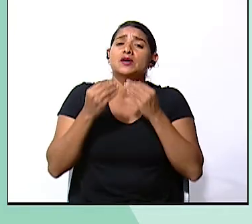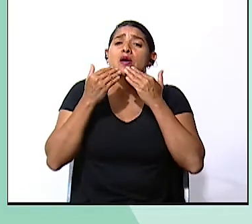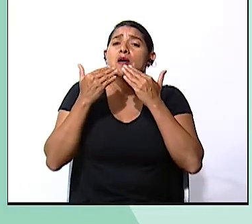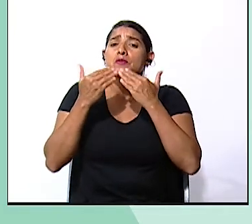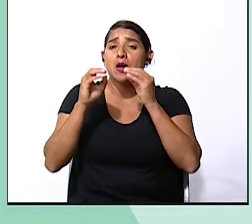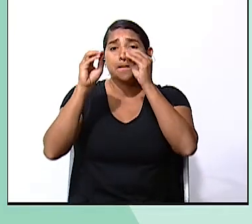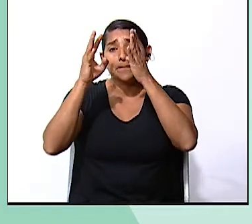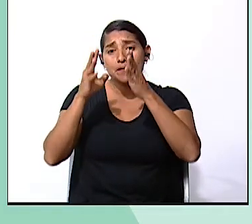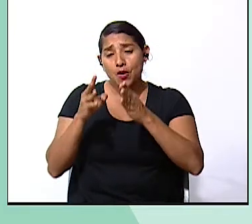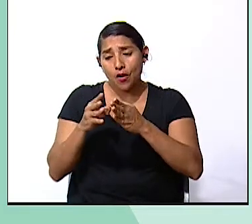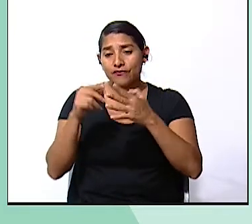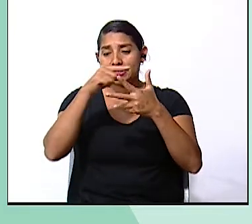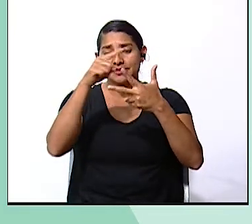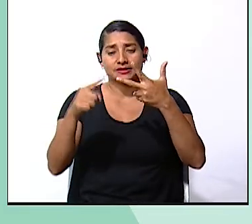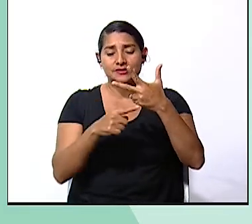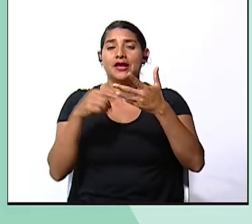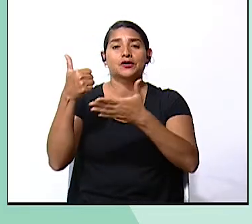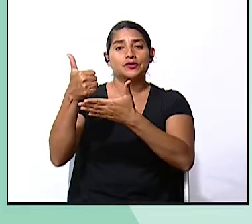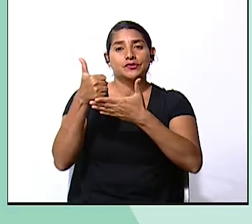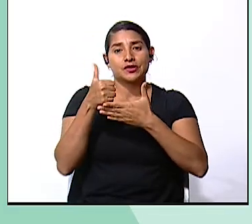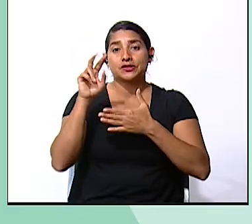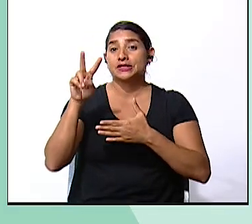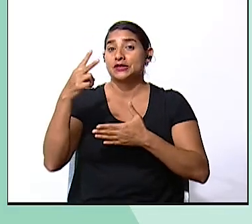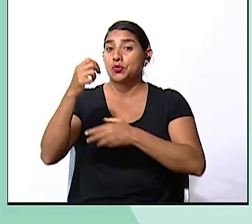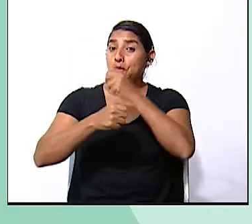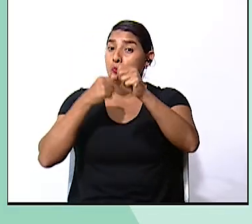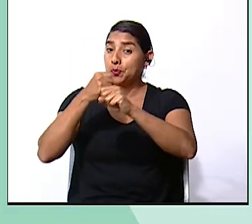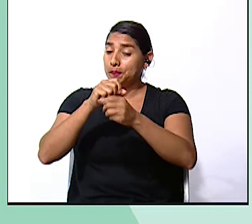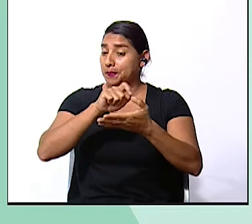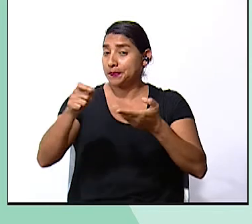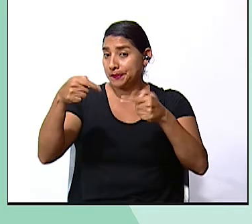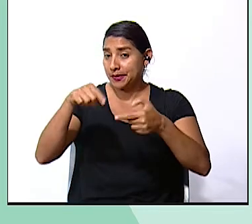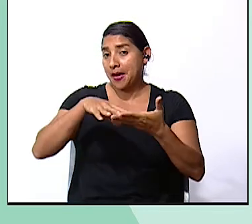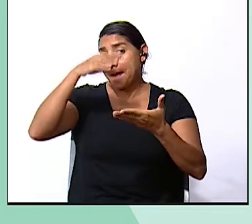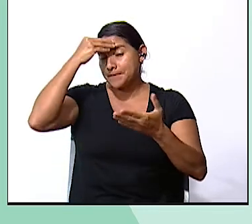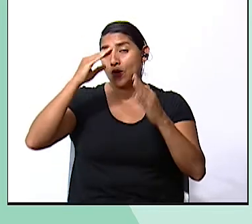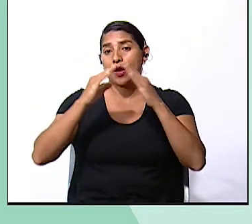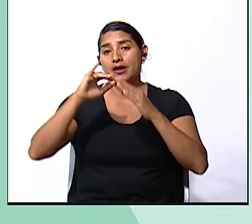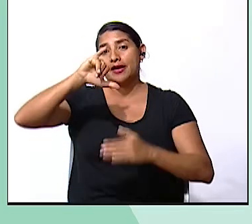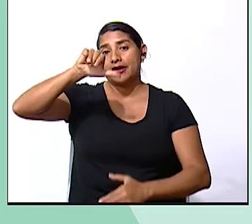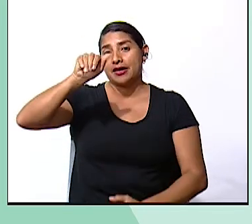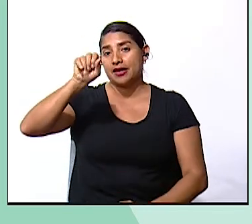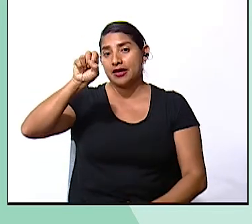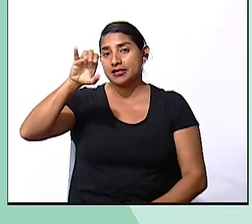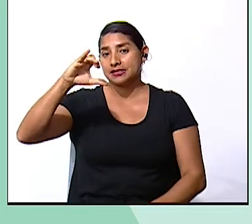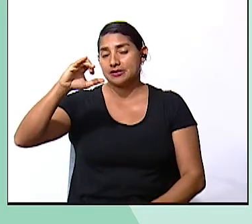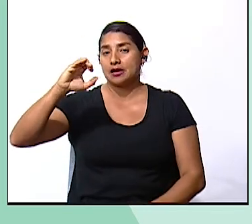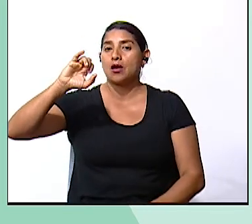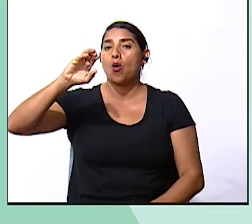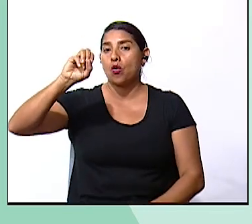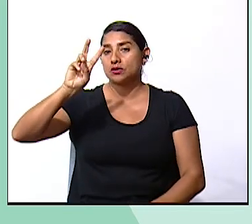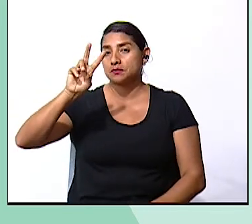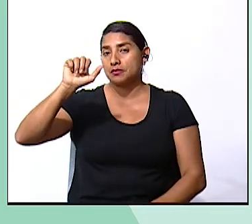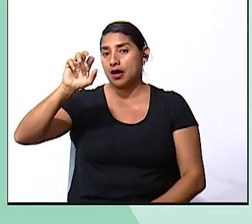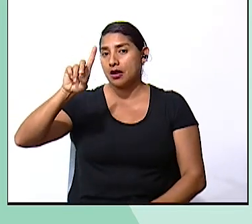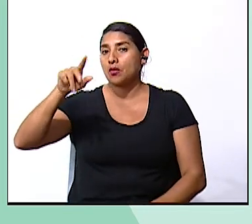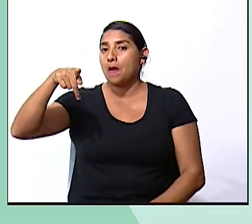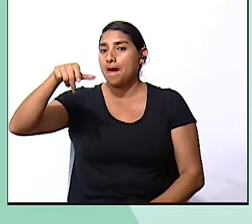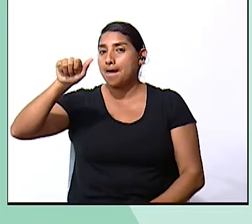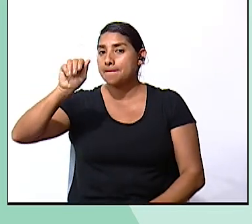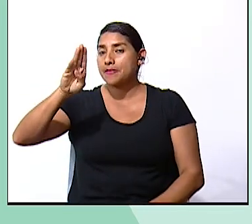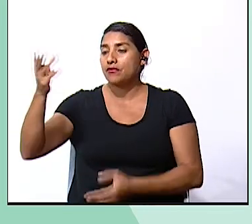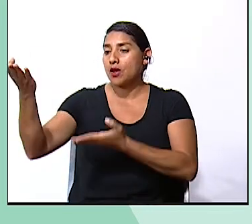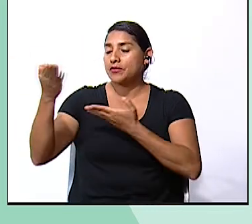Muchísimas gracias a los 3 profesores de secundaria de Aprendo en Casa, Jessica, Osvaldo y Pablo, que vinieron